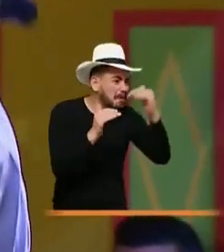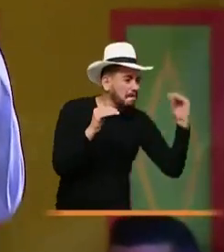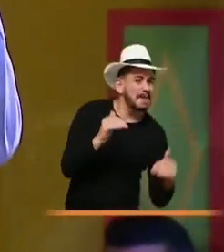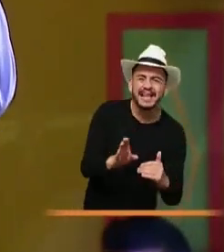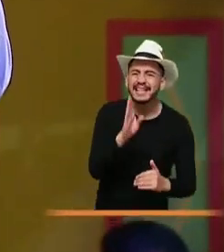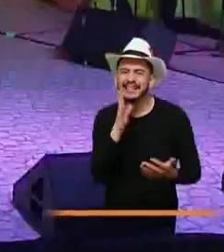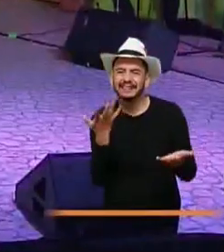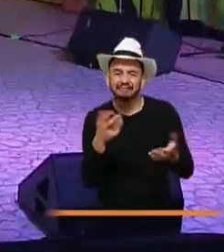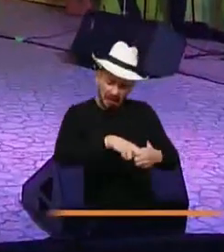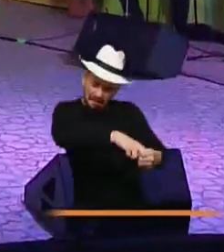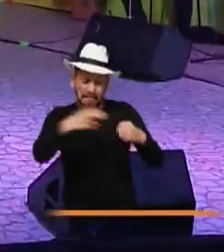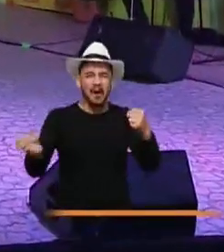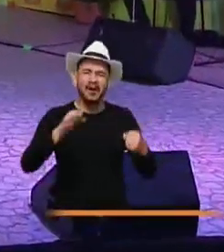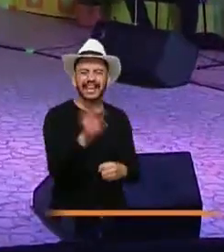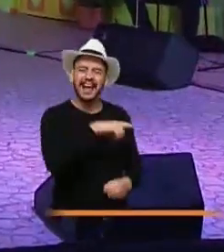combate